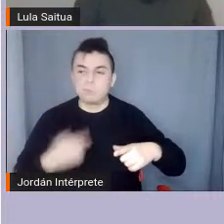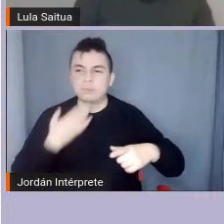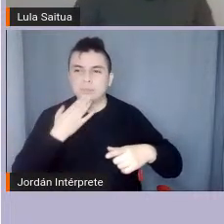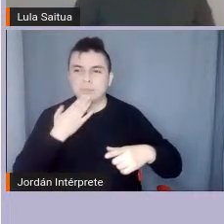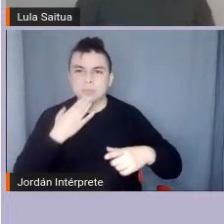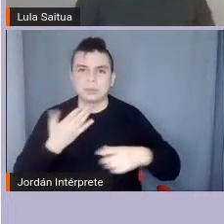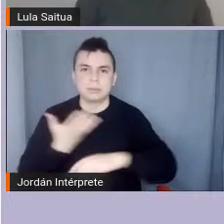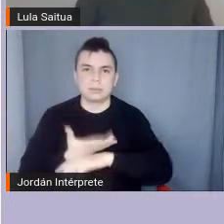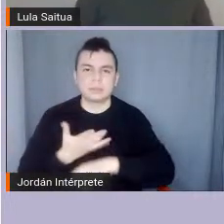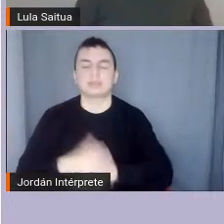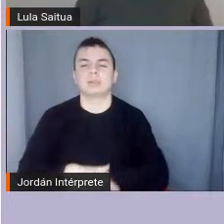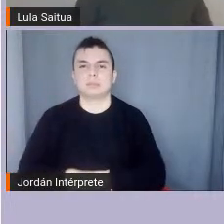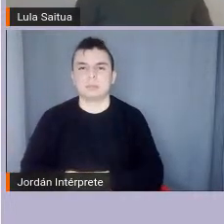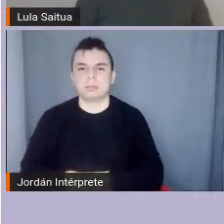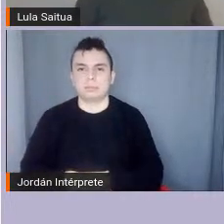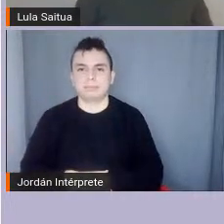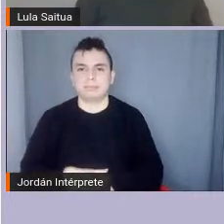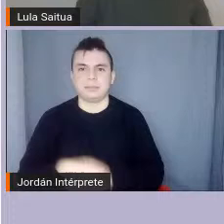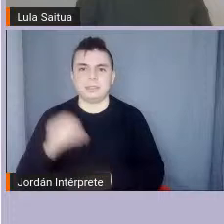de mi boca.